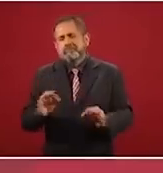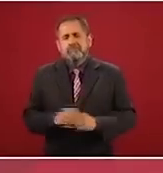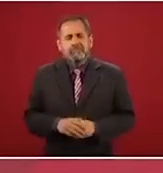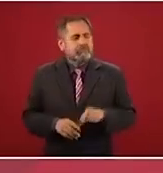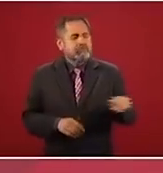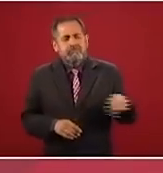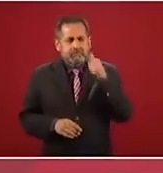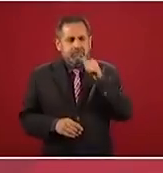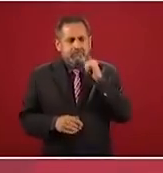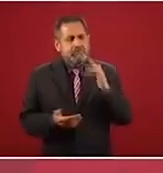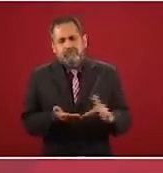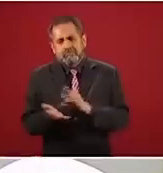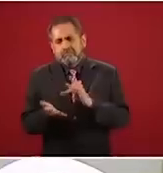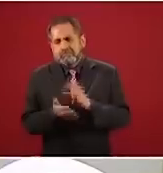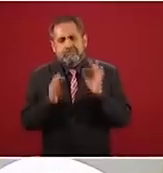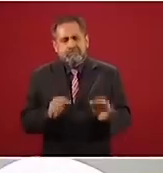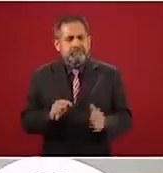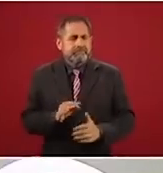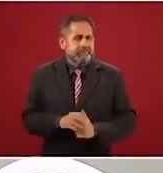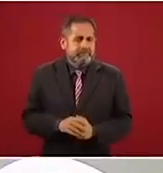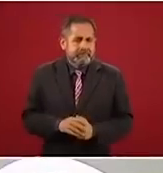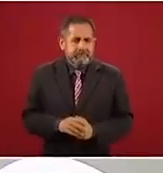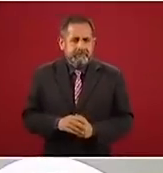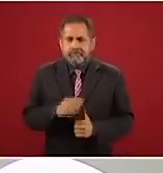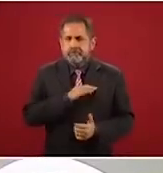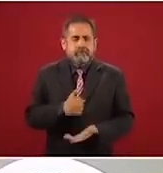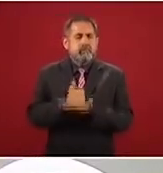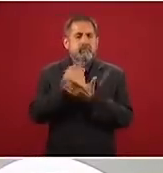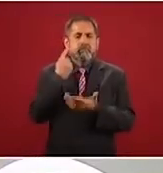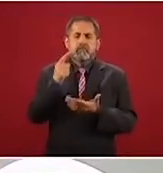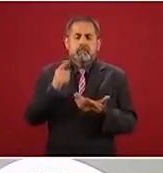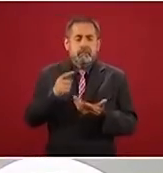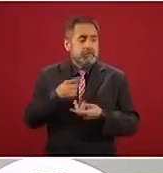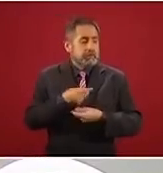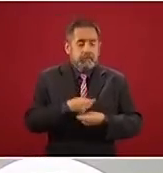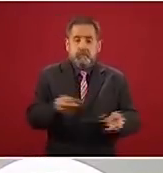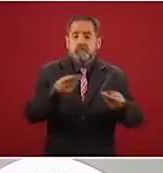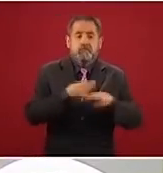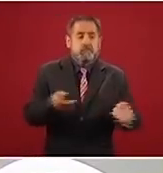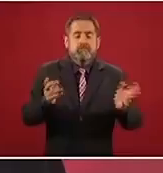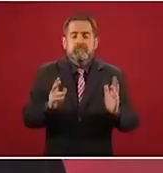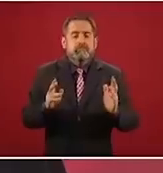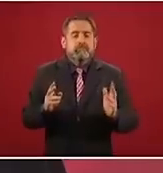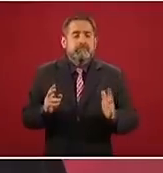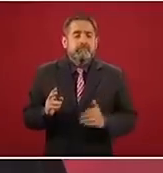siempre nos apoyan, nos pueden ayudar a distribuir,